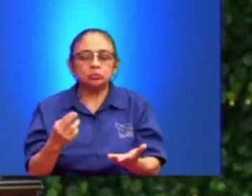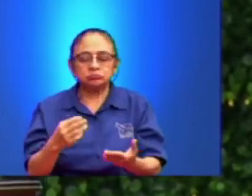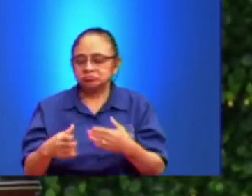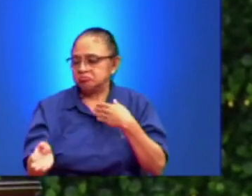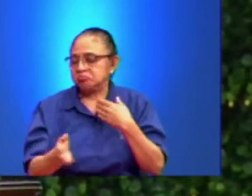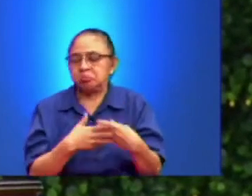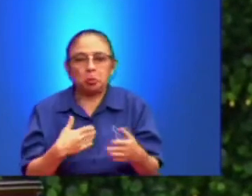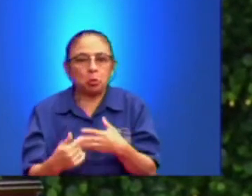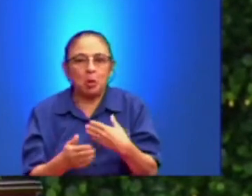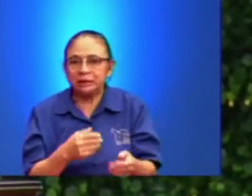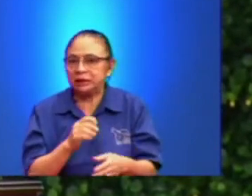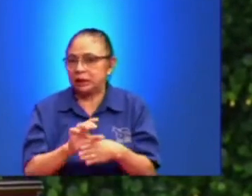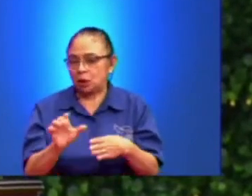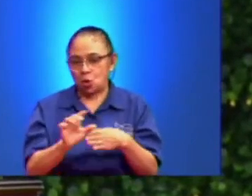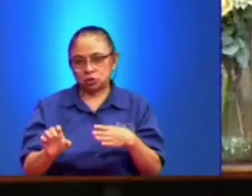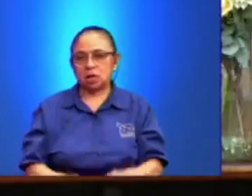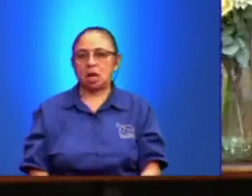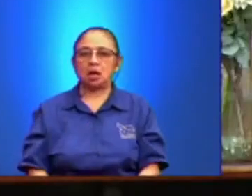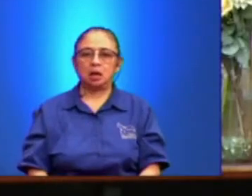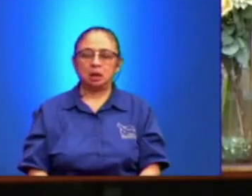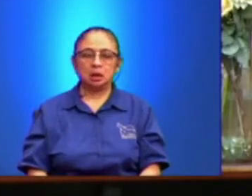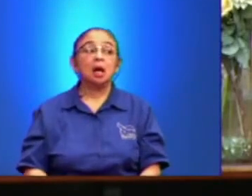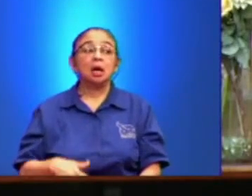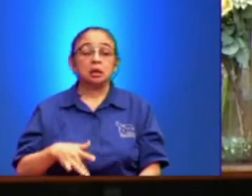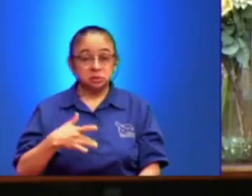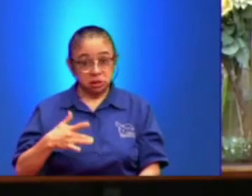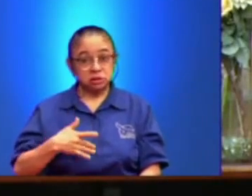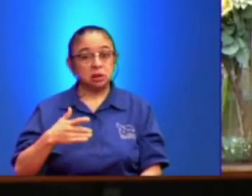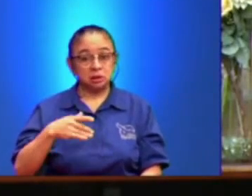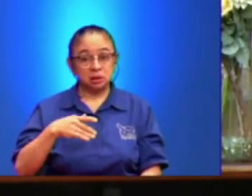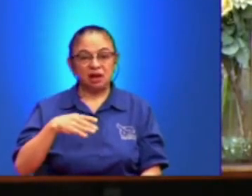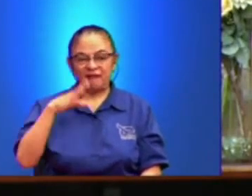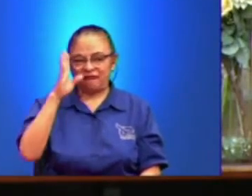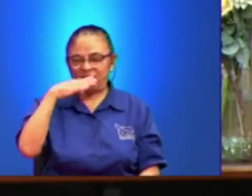sé se siente bien feo